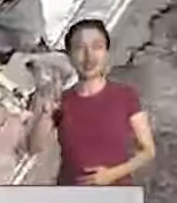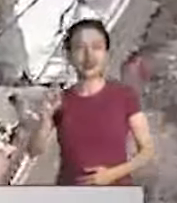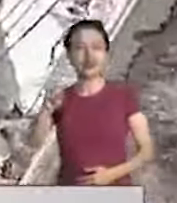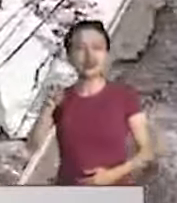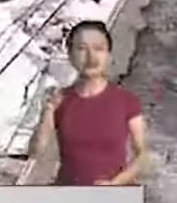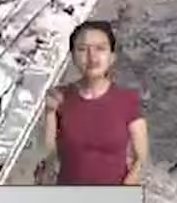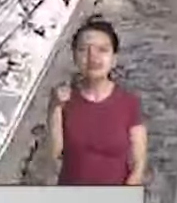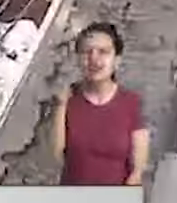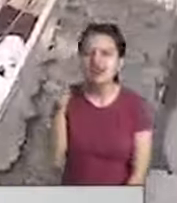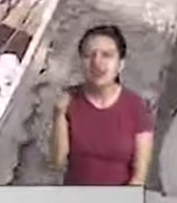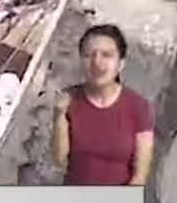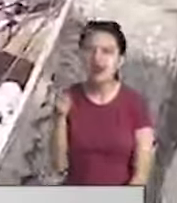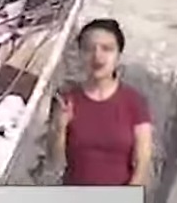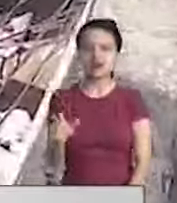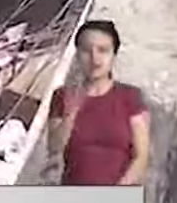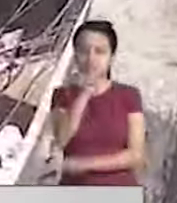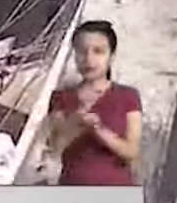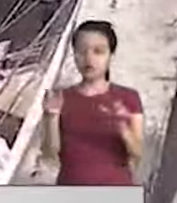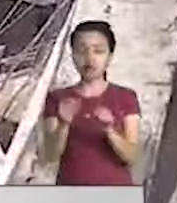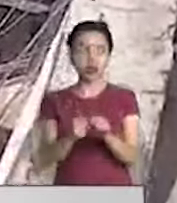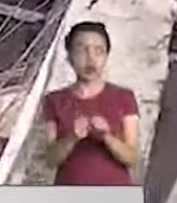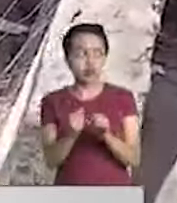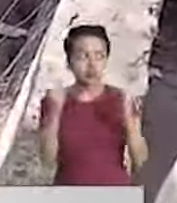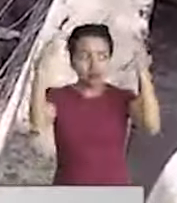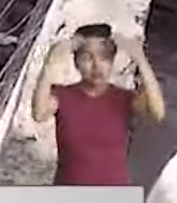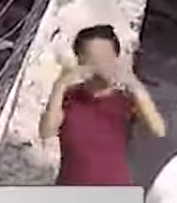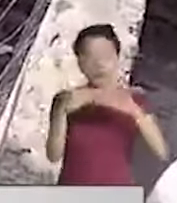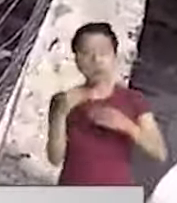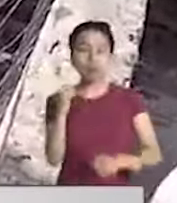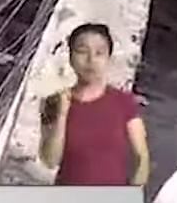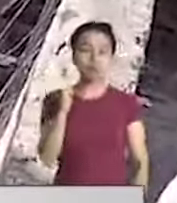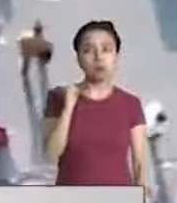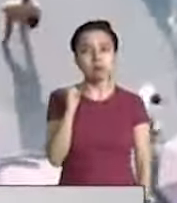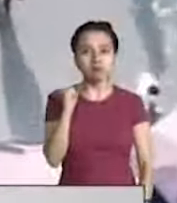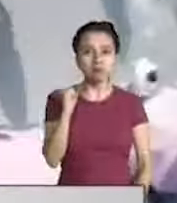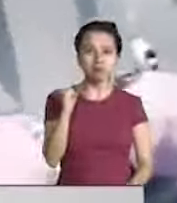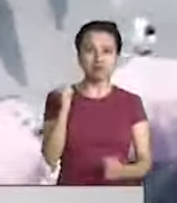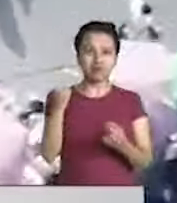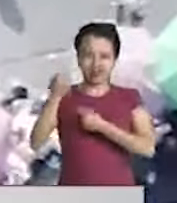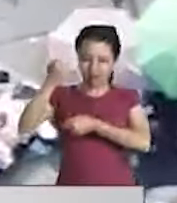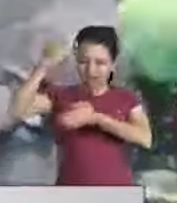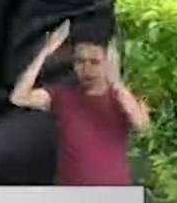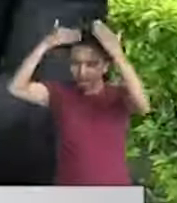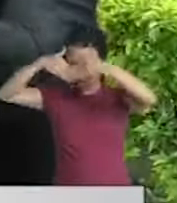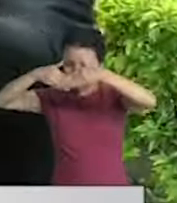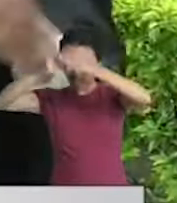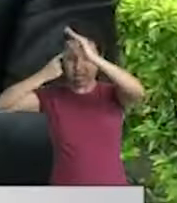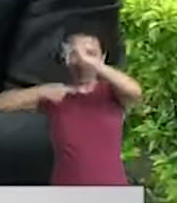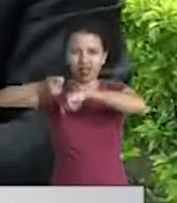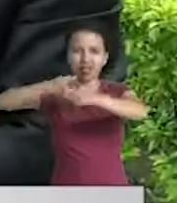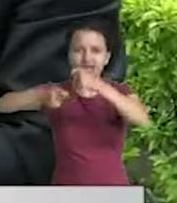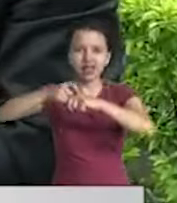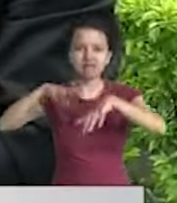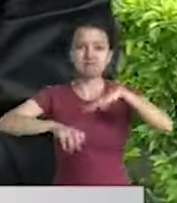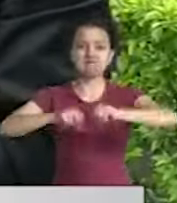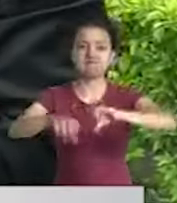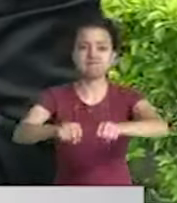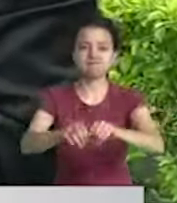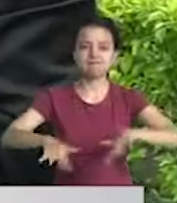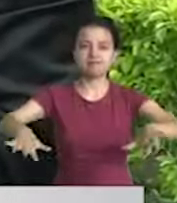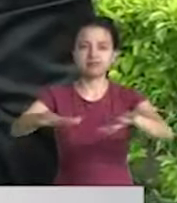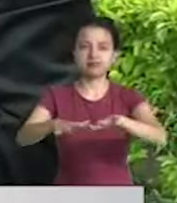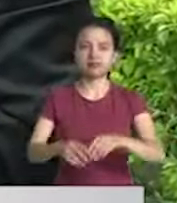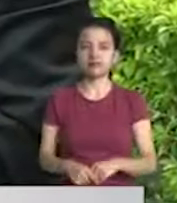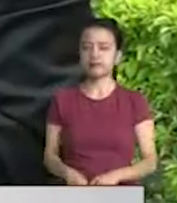a permitir a las bandas delincuenciales que sigan traficando, que tengan todo ese territorio y que se hayan apoderado de toda esa localidad.